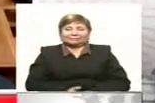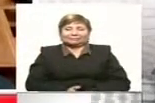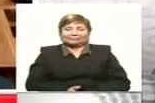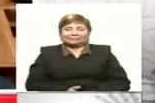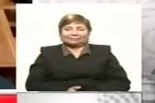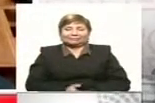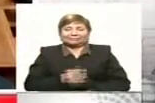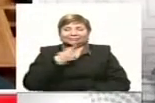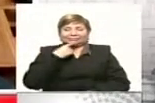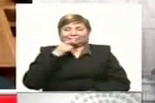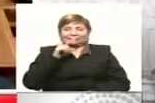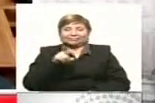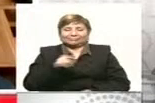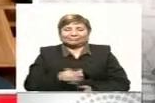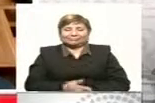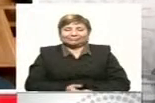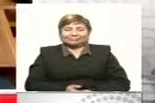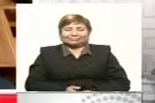estaba